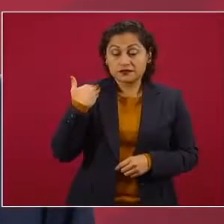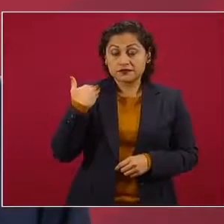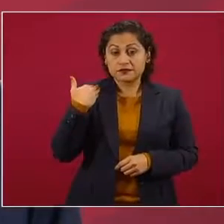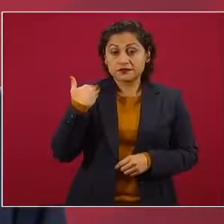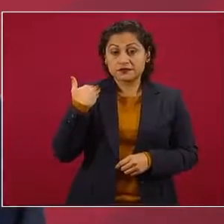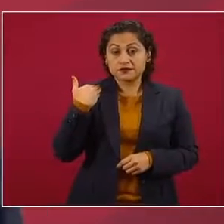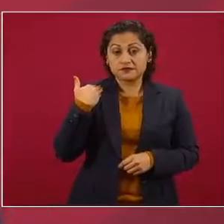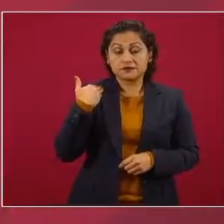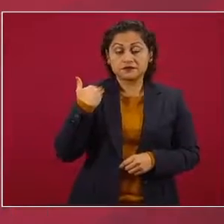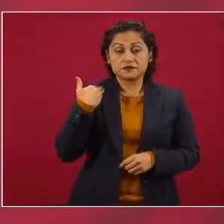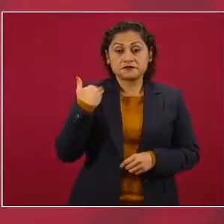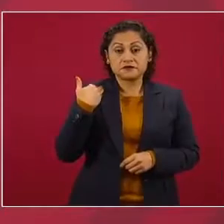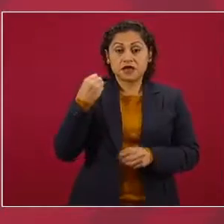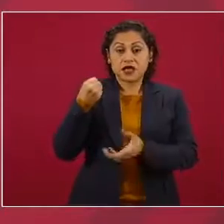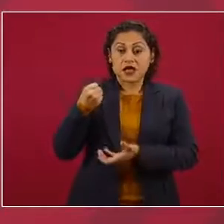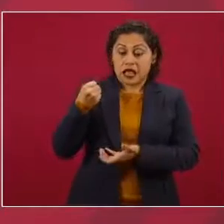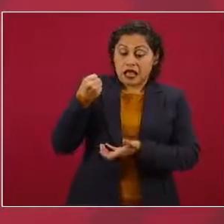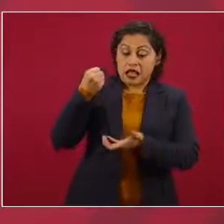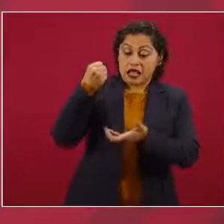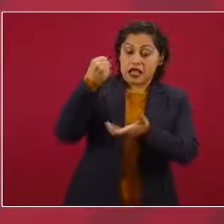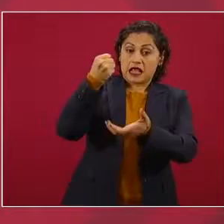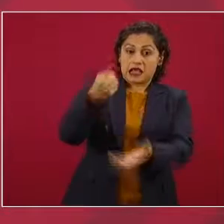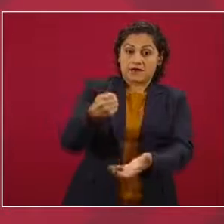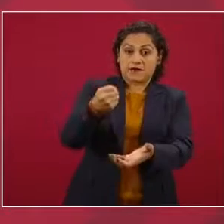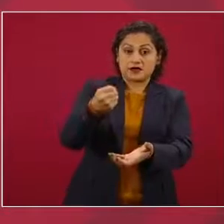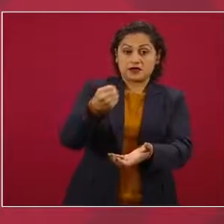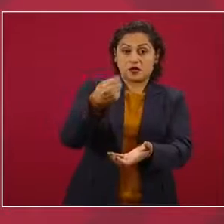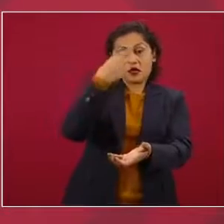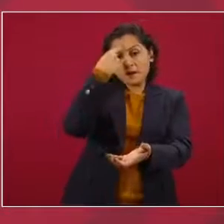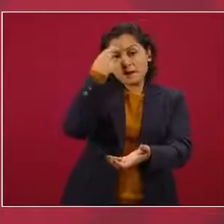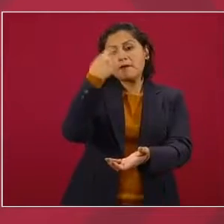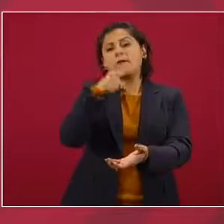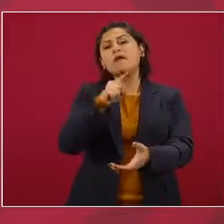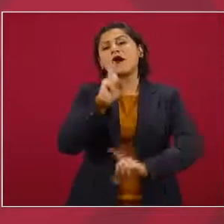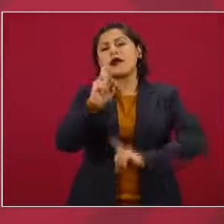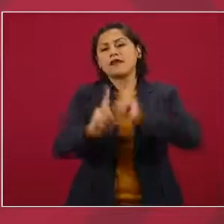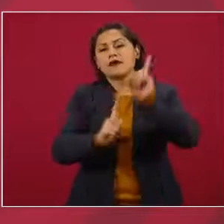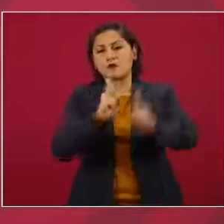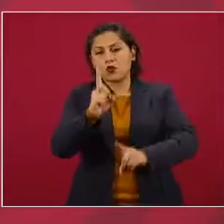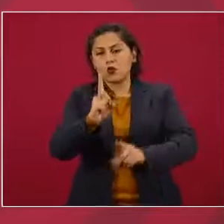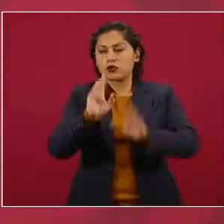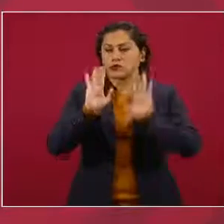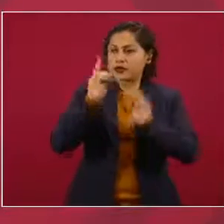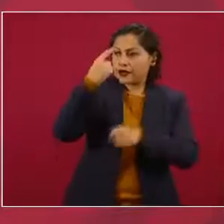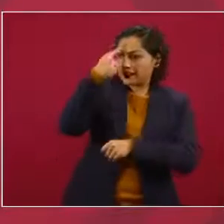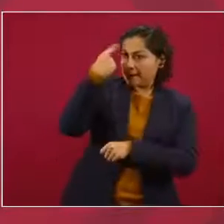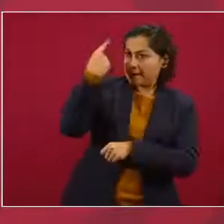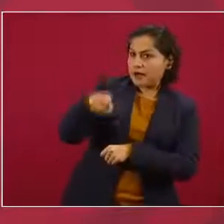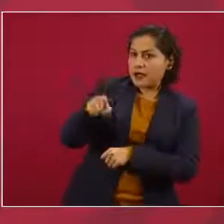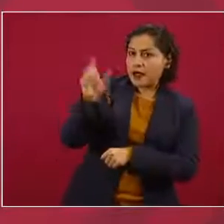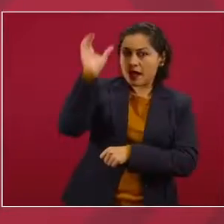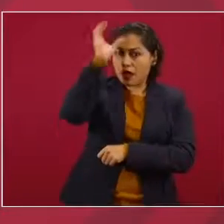toda la inversión para el deporte, para la cultura